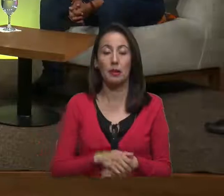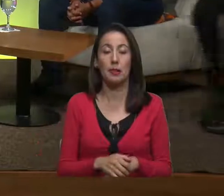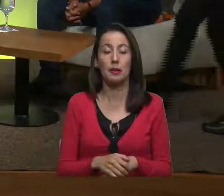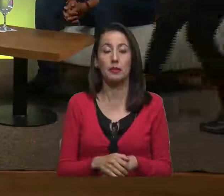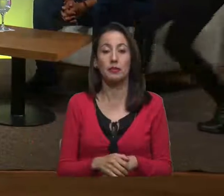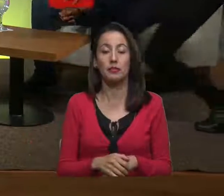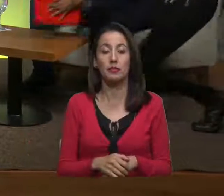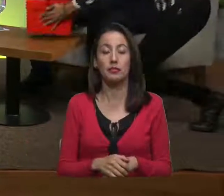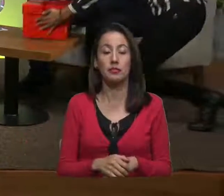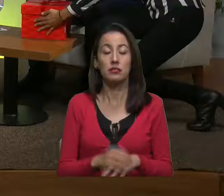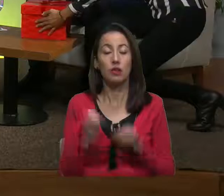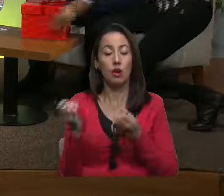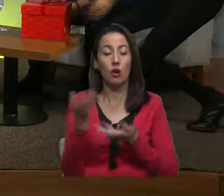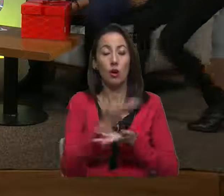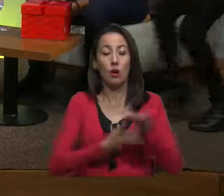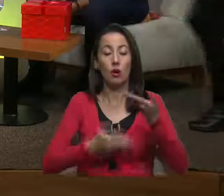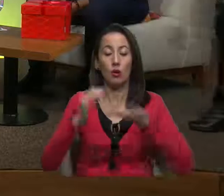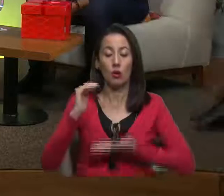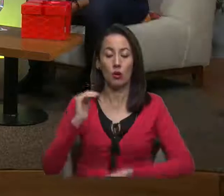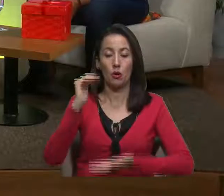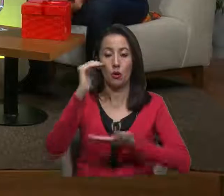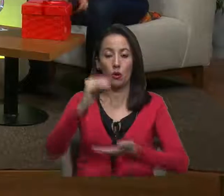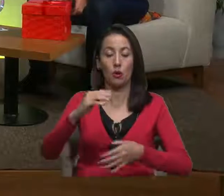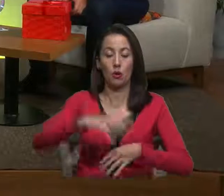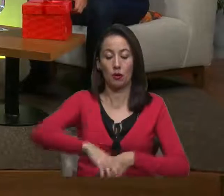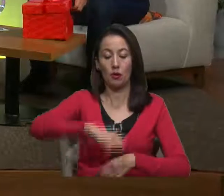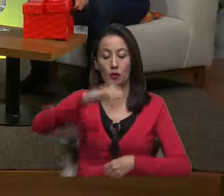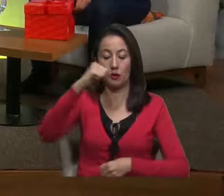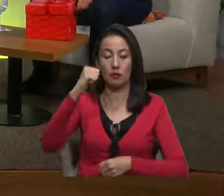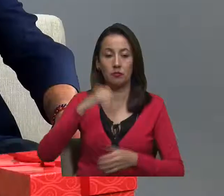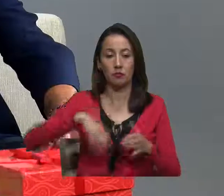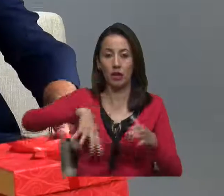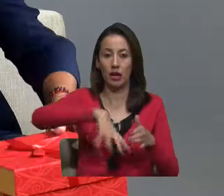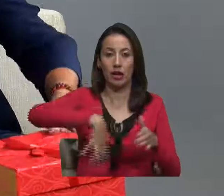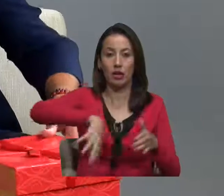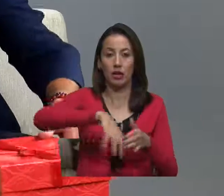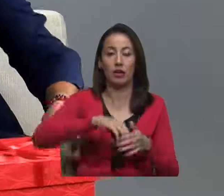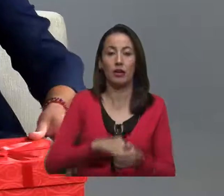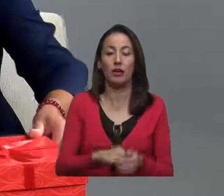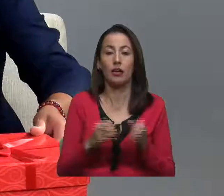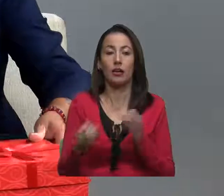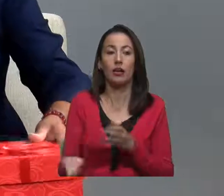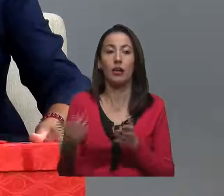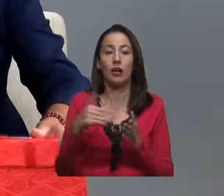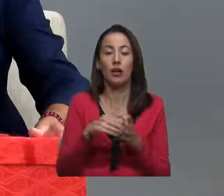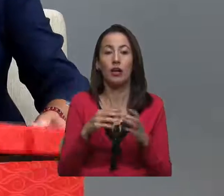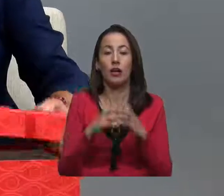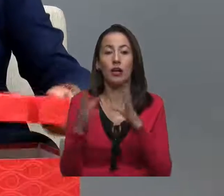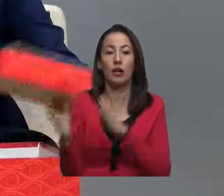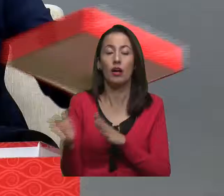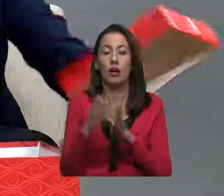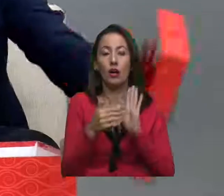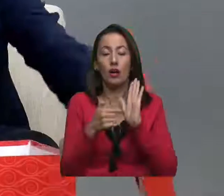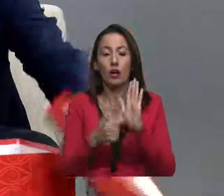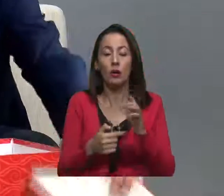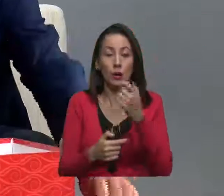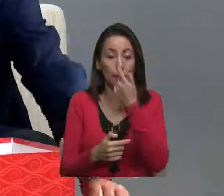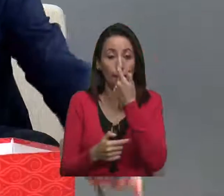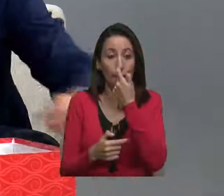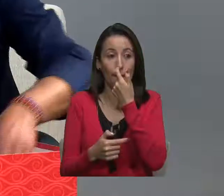9000 por compartirnos la cajita paul por favor abra la cajita y saque uno por uno las sorpresas que tenemos